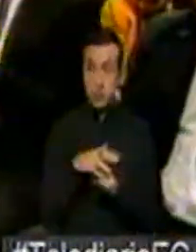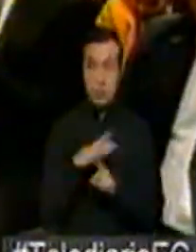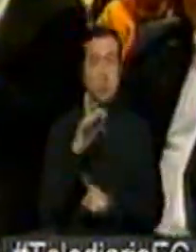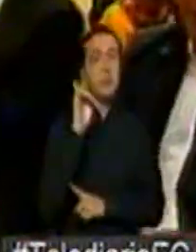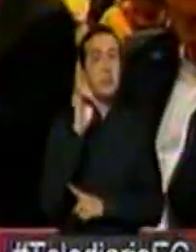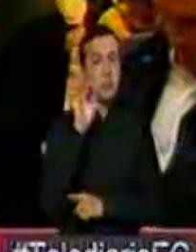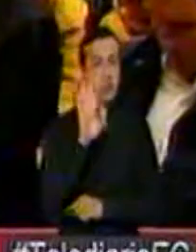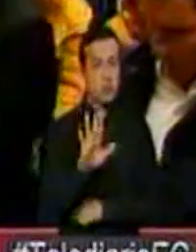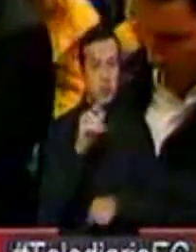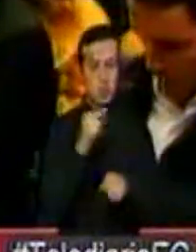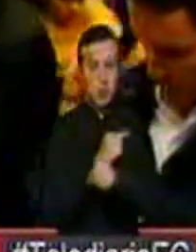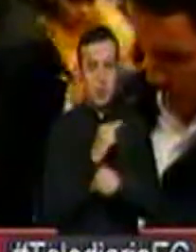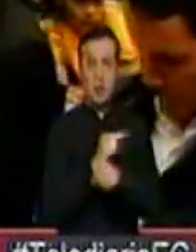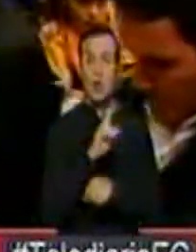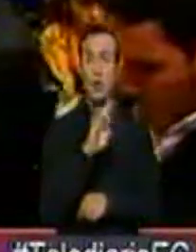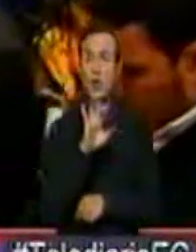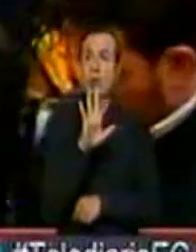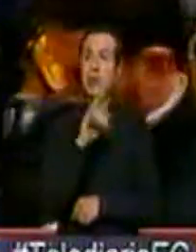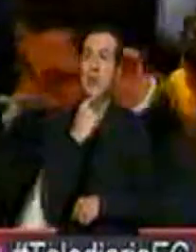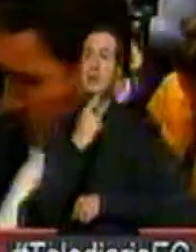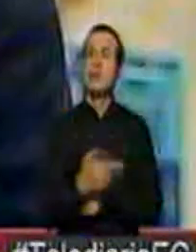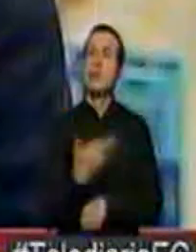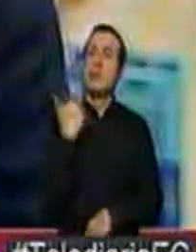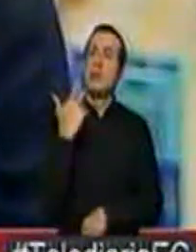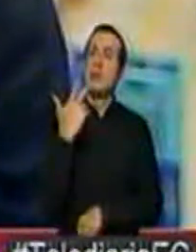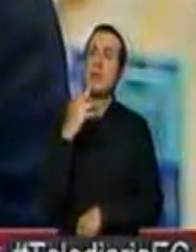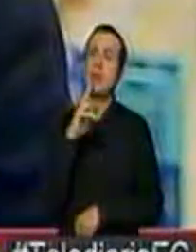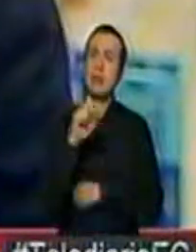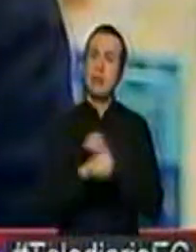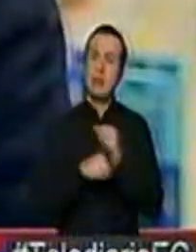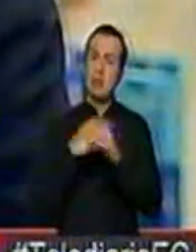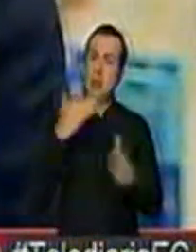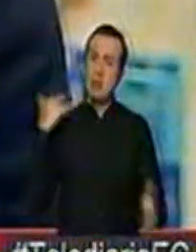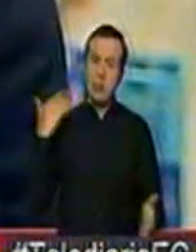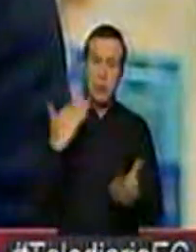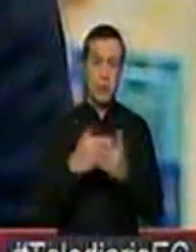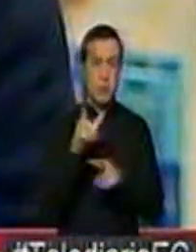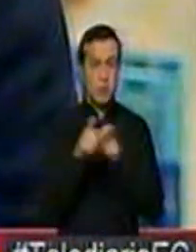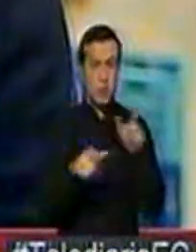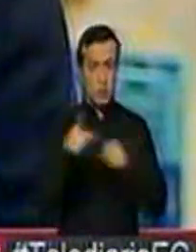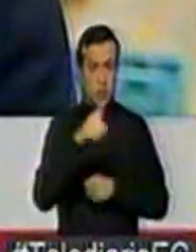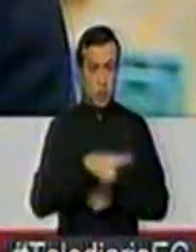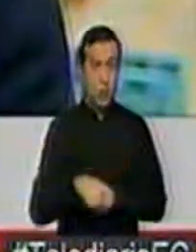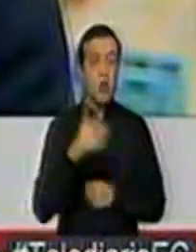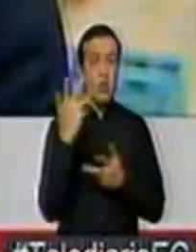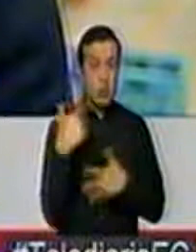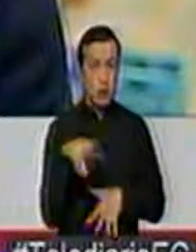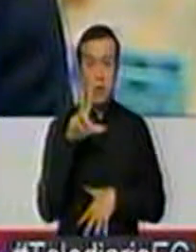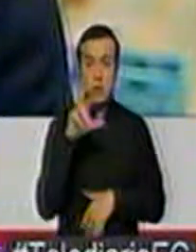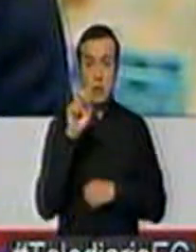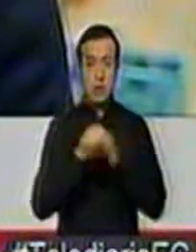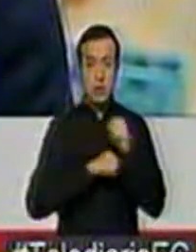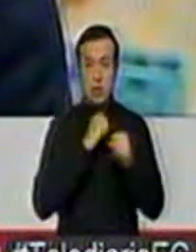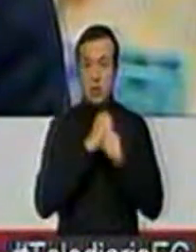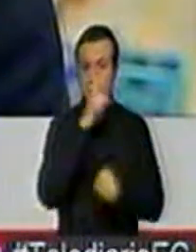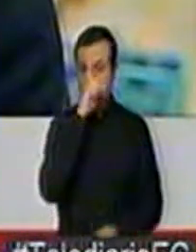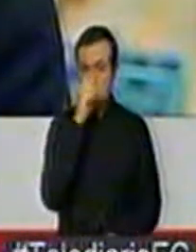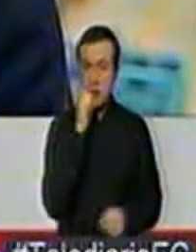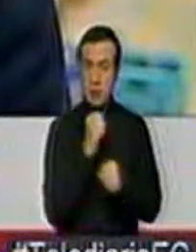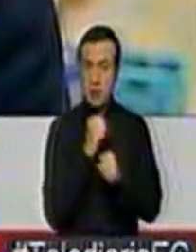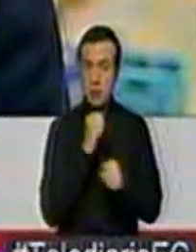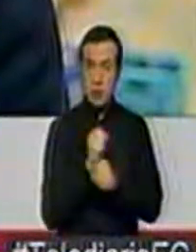su gerente Javier Cuesta, inició hace 3 décadas. Tenemos colaboradores que están cerca de cumplir 30 años de trabajo que